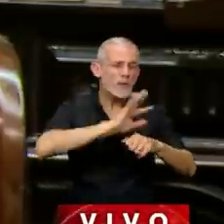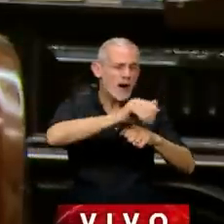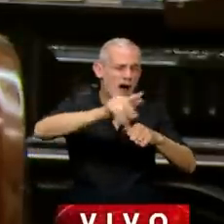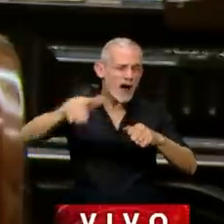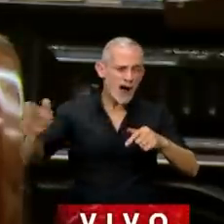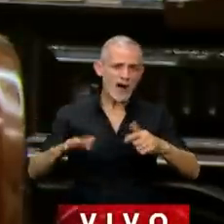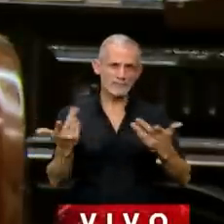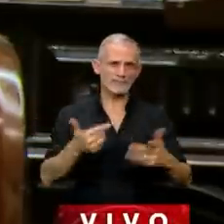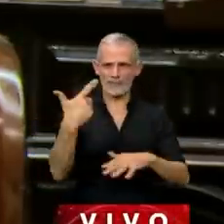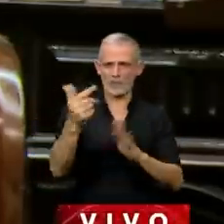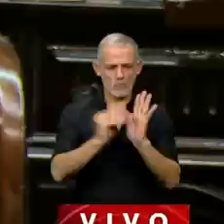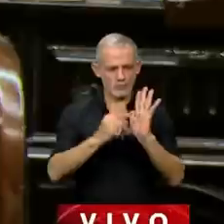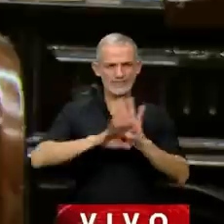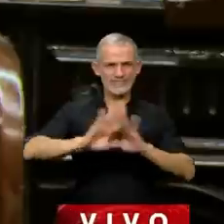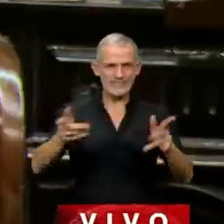Argentina, están registrados,